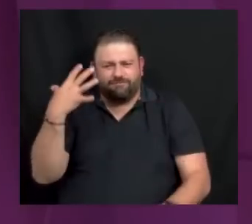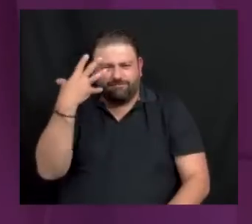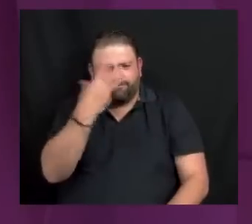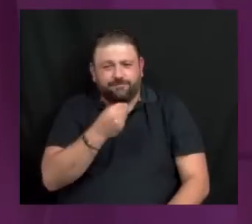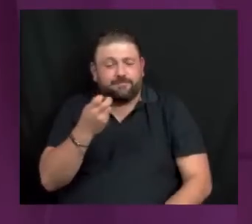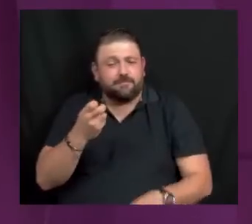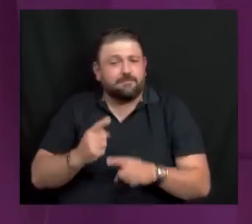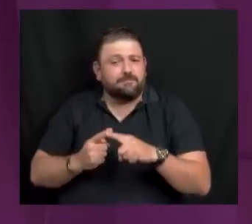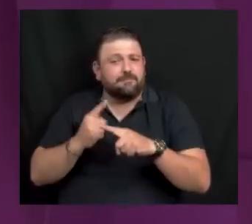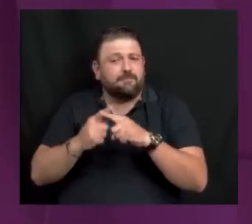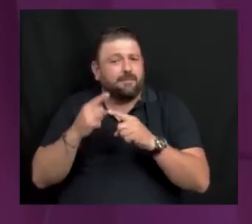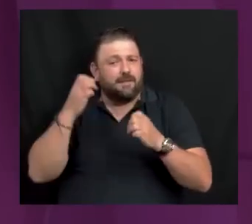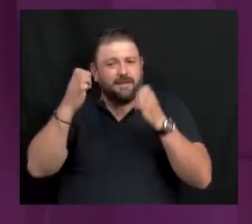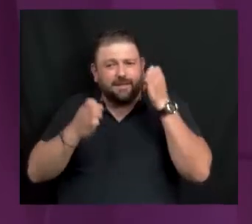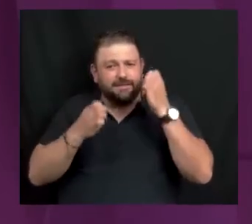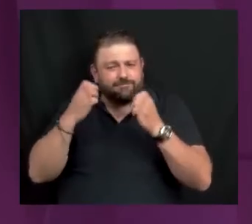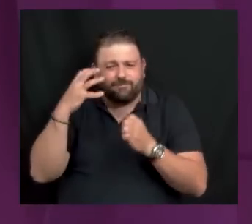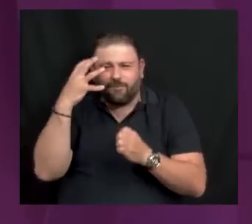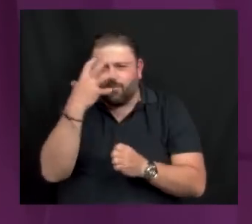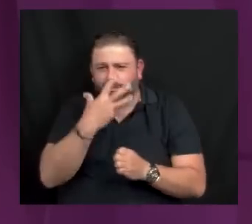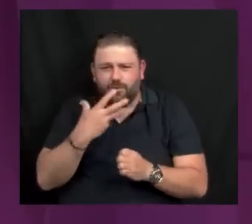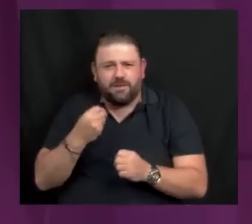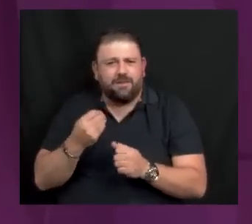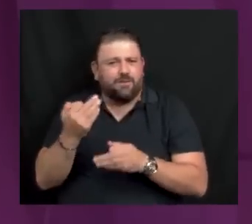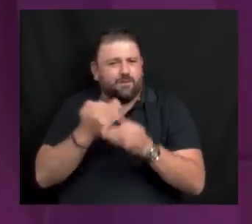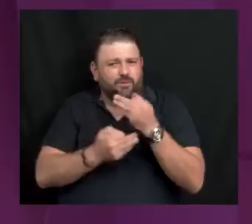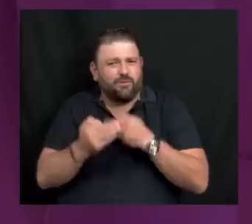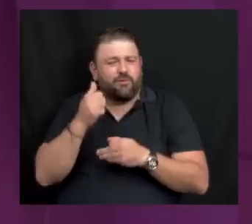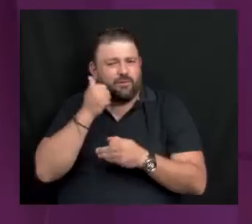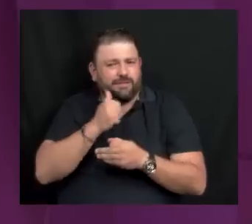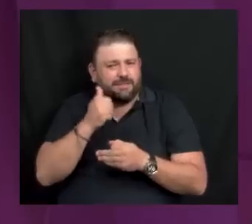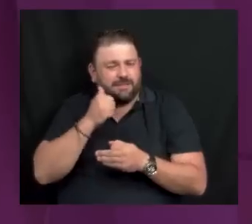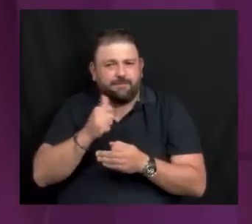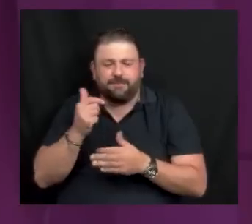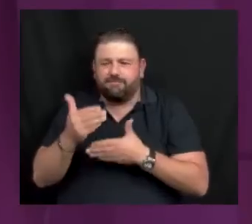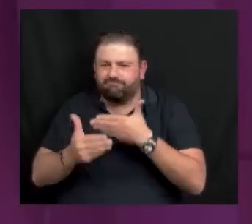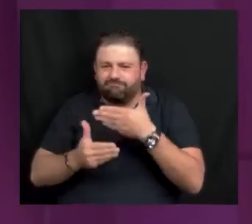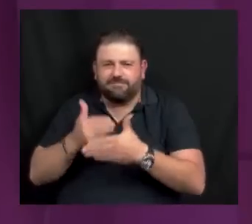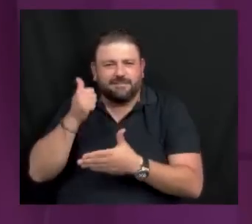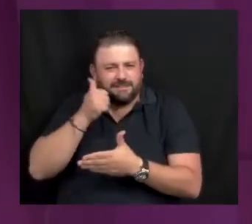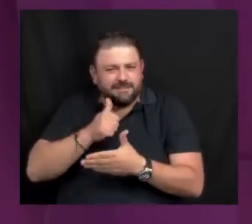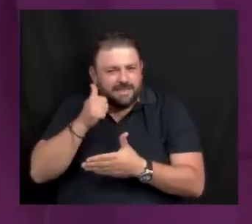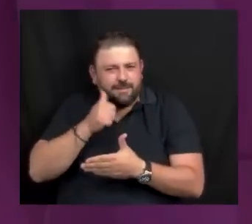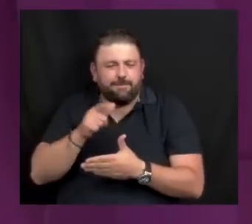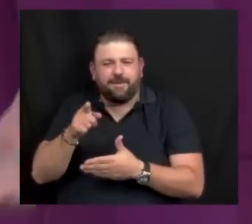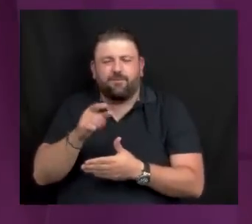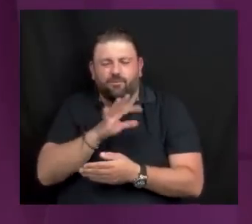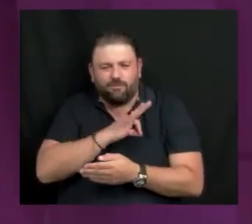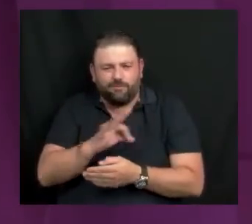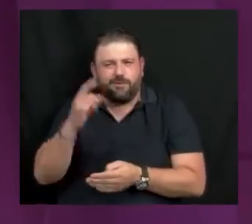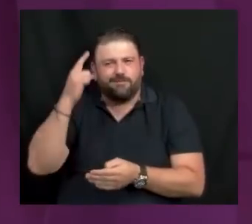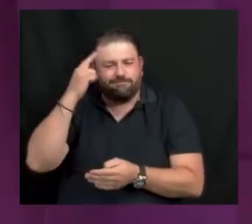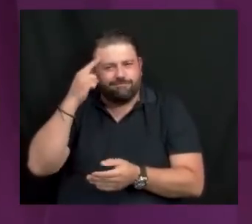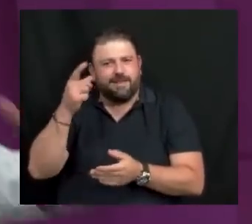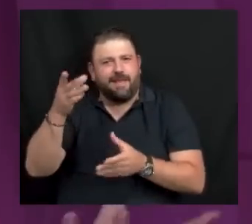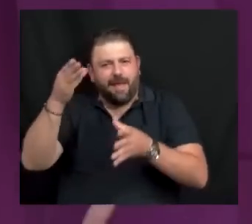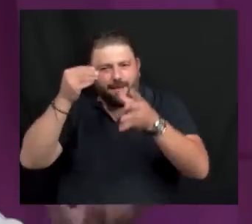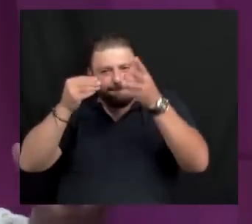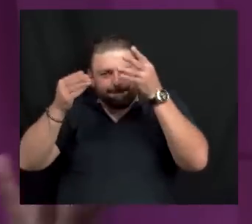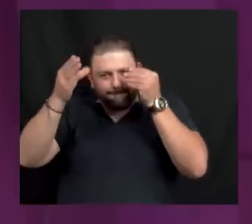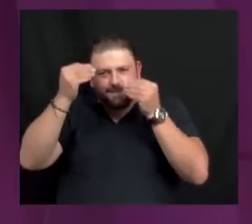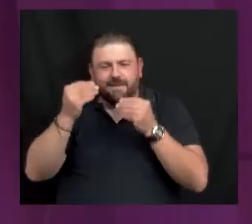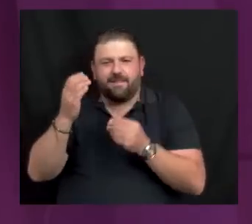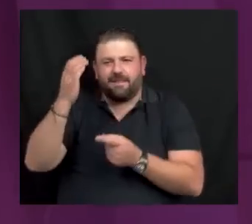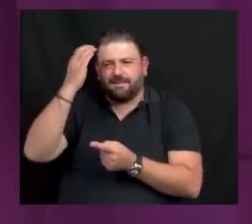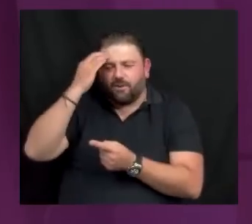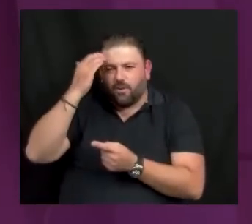ser eventos espectaculares. La intención de un evento siempre va a ser que recargues pila, que aprendas, que